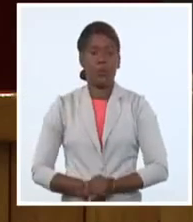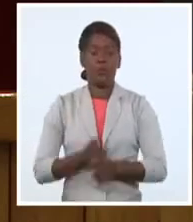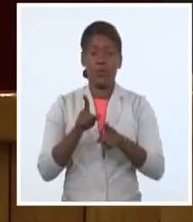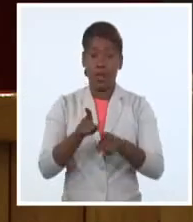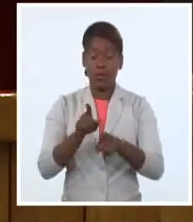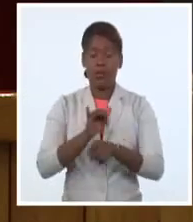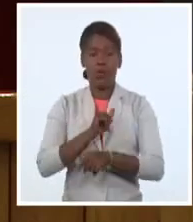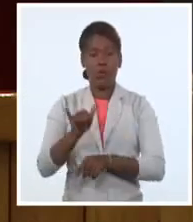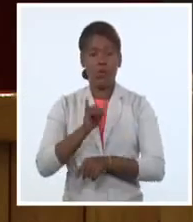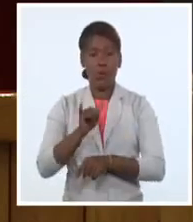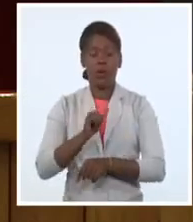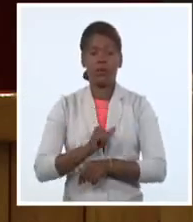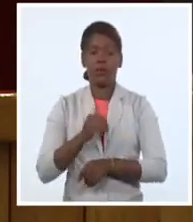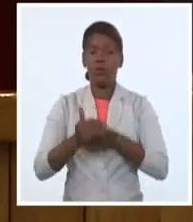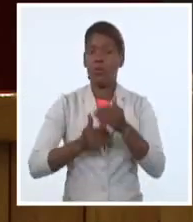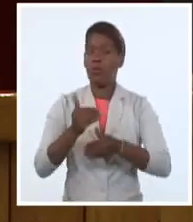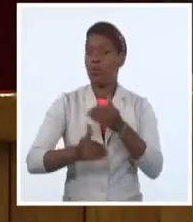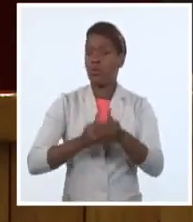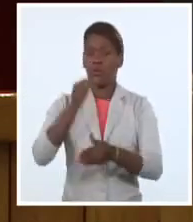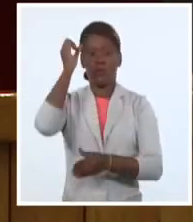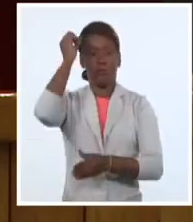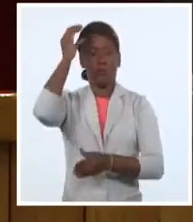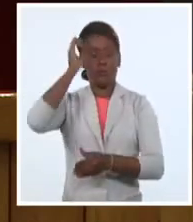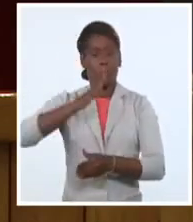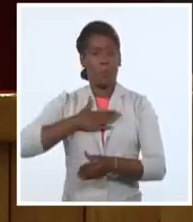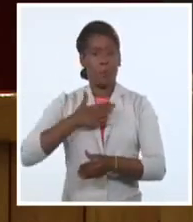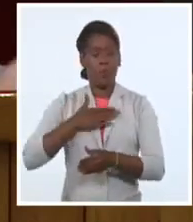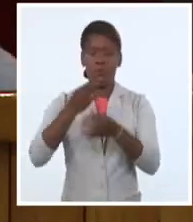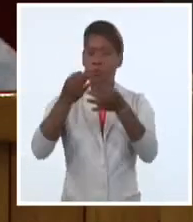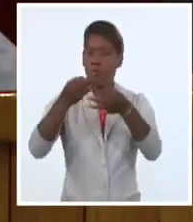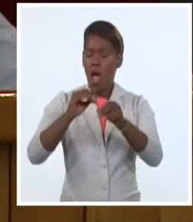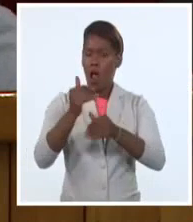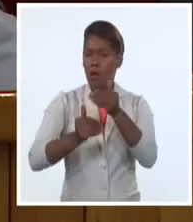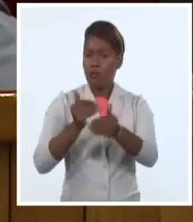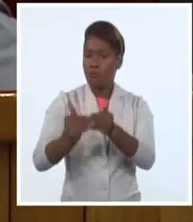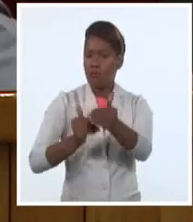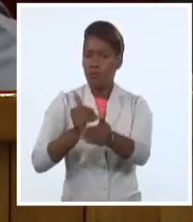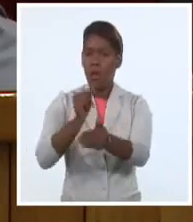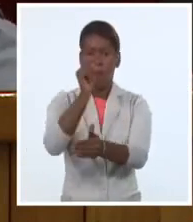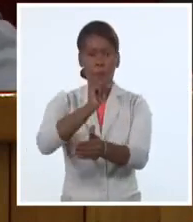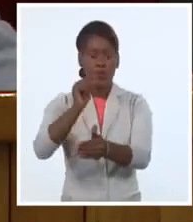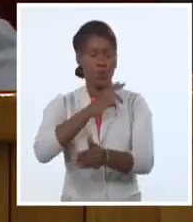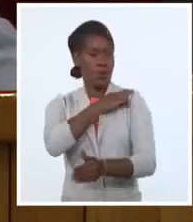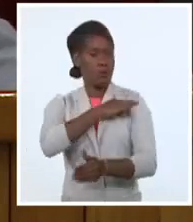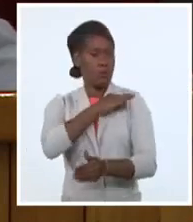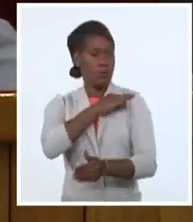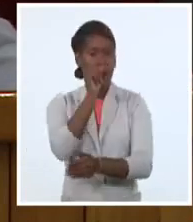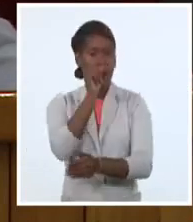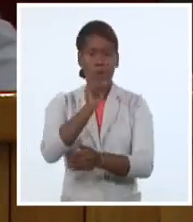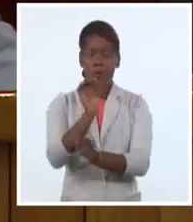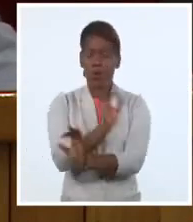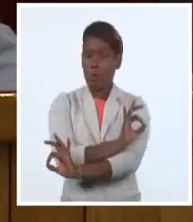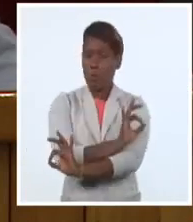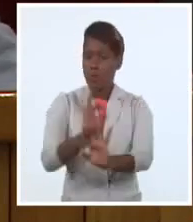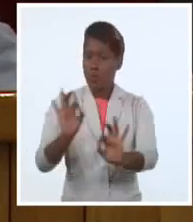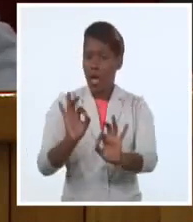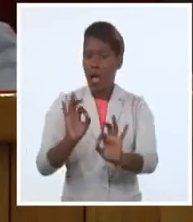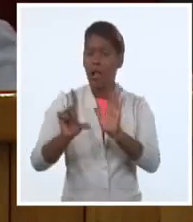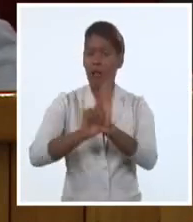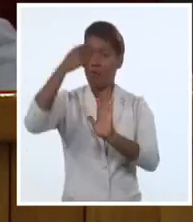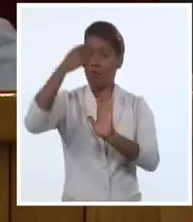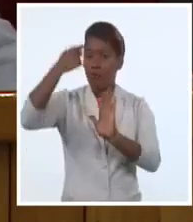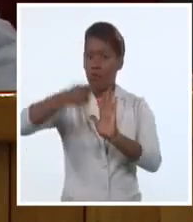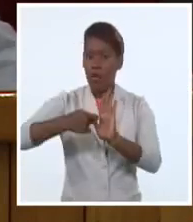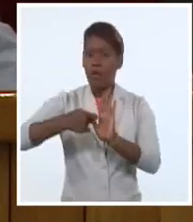amplio y participativo proceso de creación normativa al que han contribuido directivos y especialistas de los tribunales, la